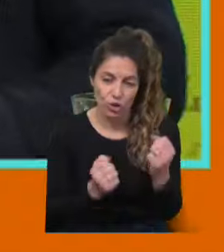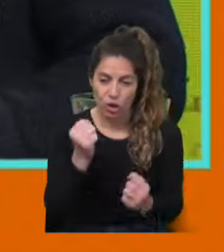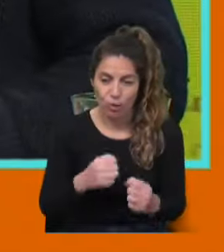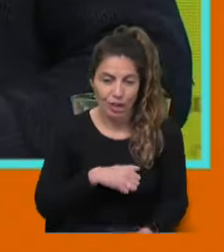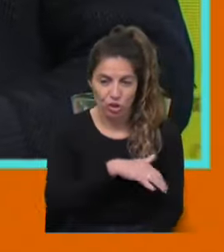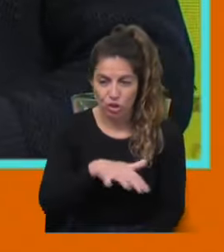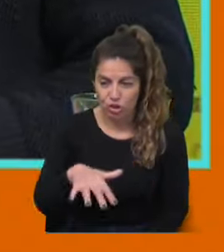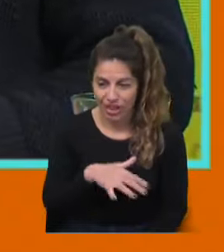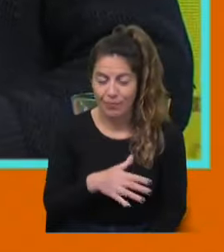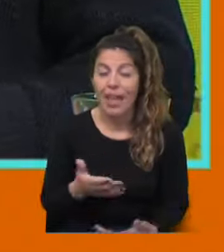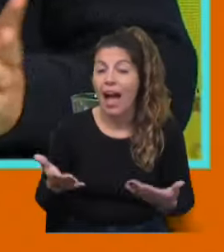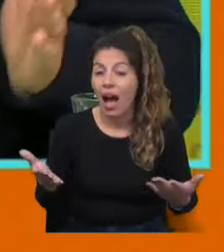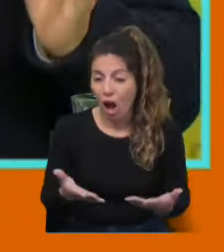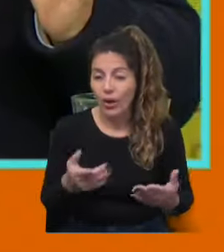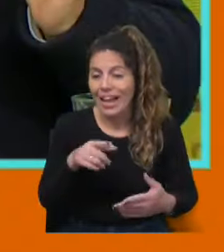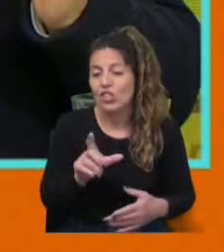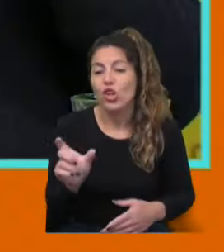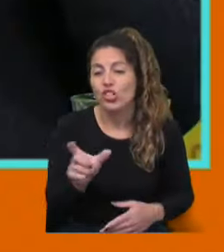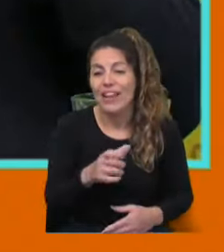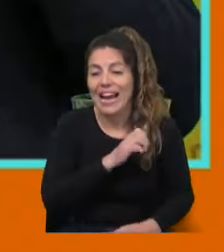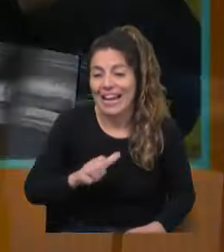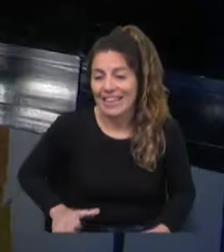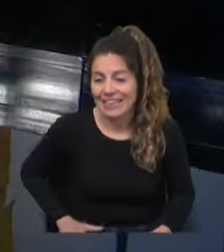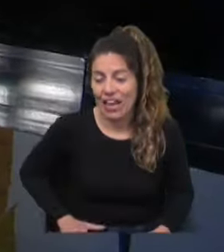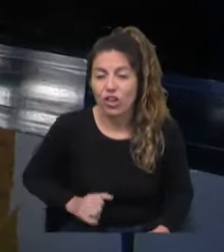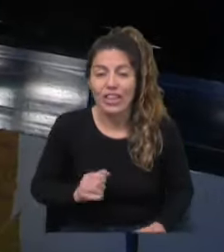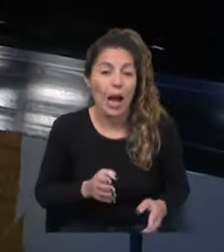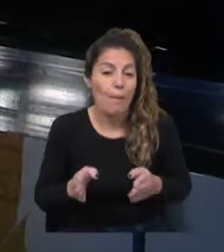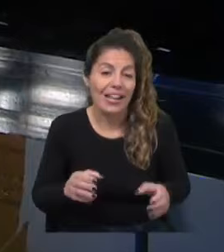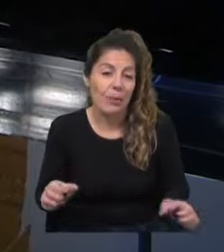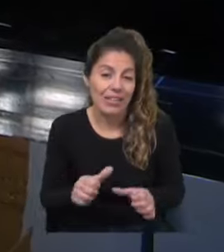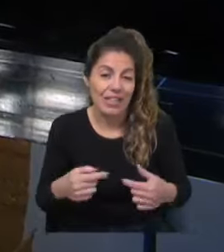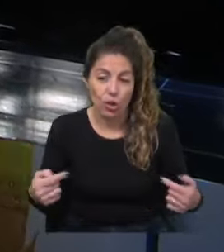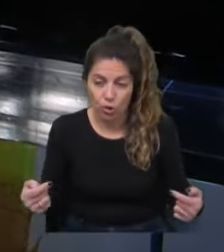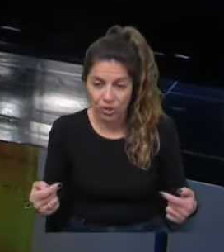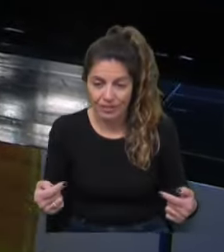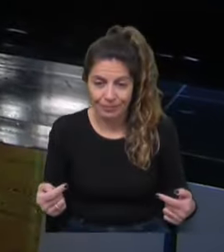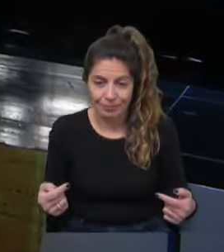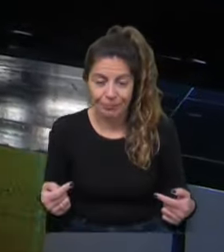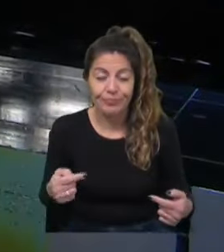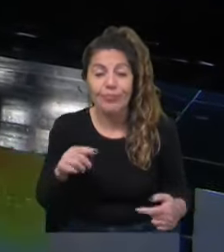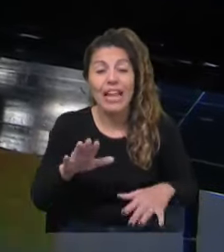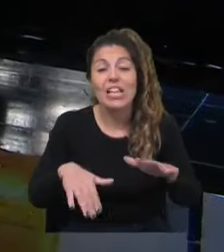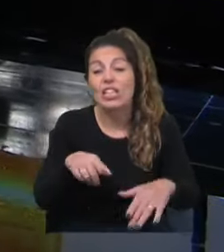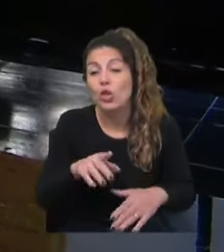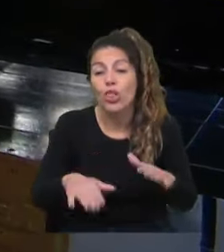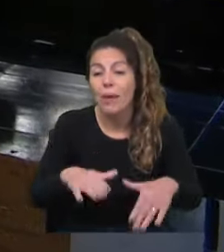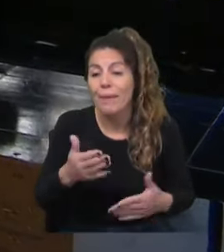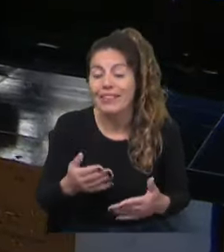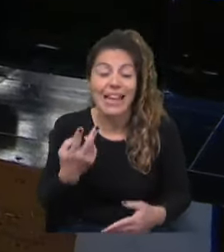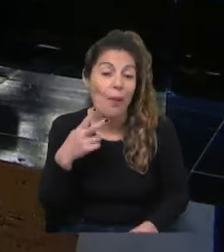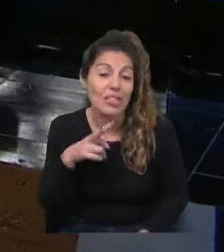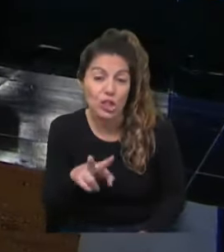social. Ahora, eso no quiere decir que el Estado no tenga márgenes para hacer cosas. Eso depende un poco primero de la